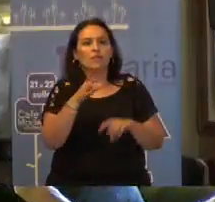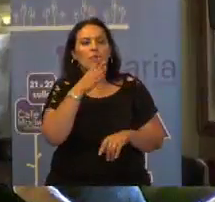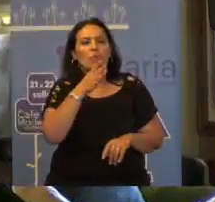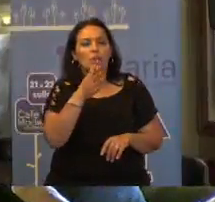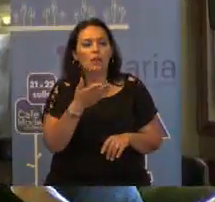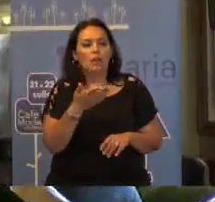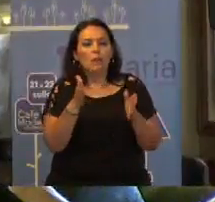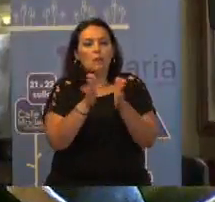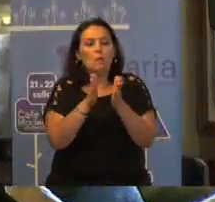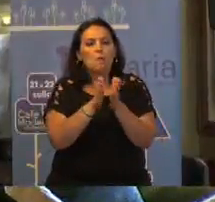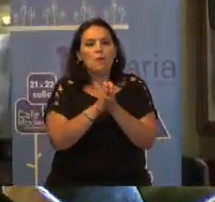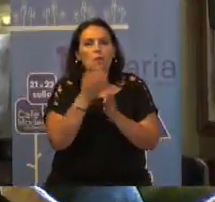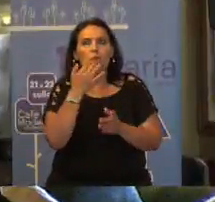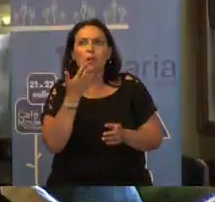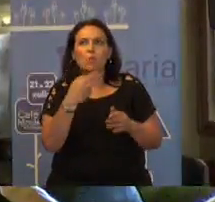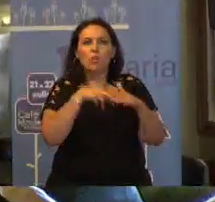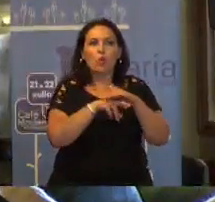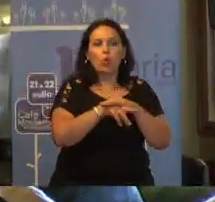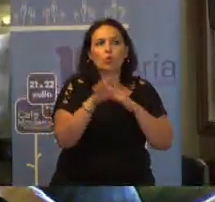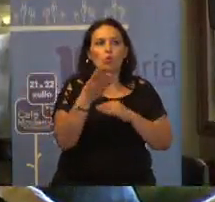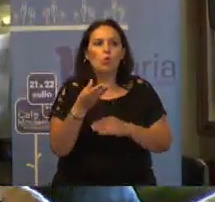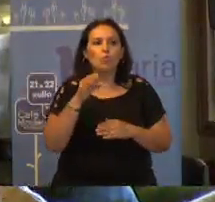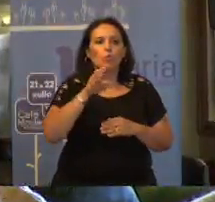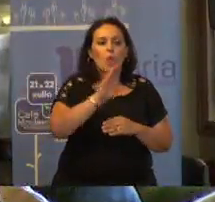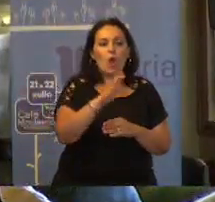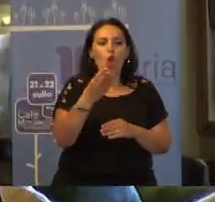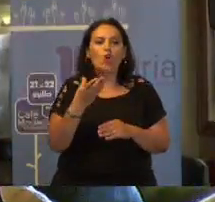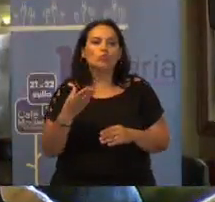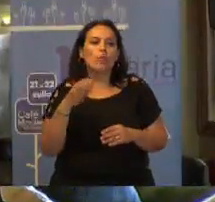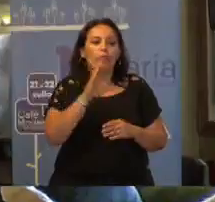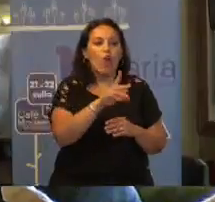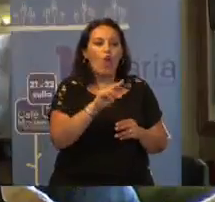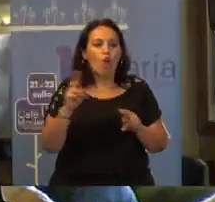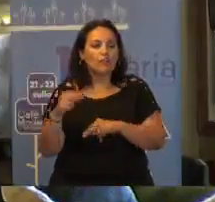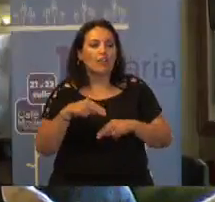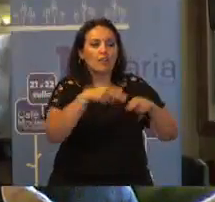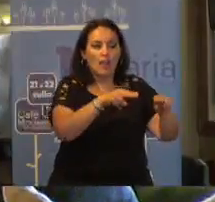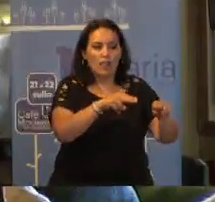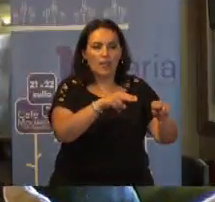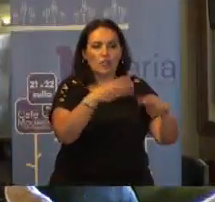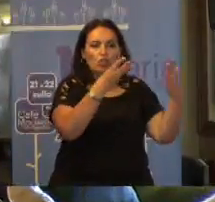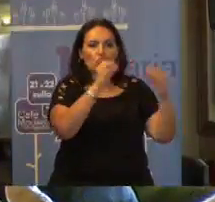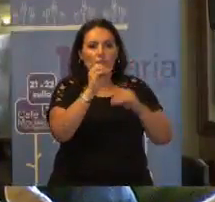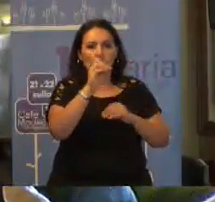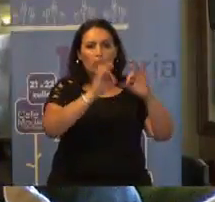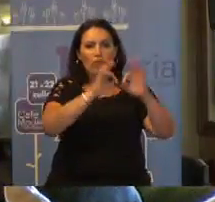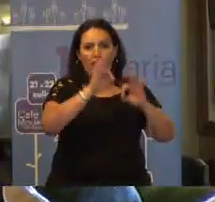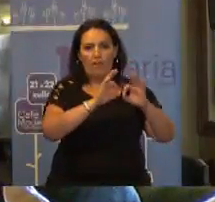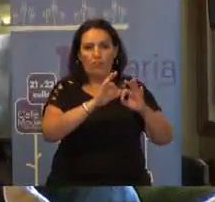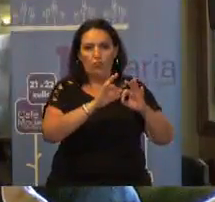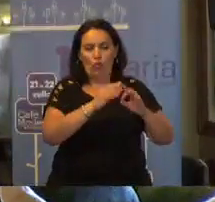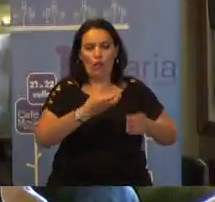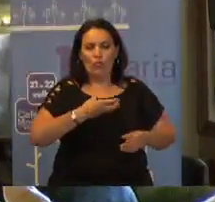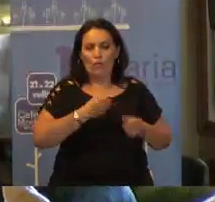exemplo, nos recursos e nas inversións, as subvencións e as transferencias compoñen o 80% do gasto dos concellos. Eso